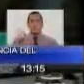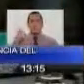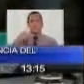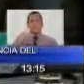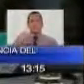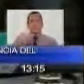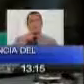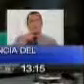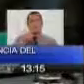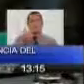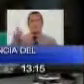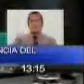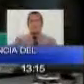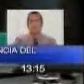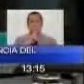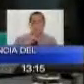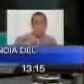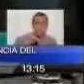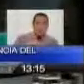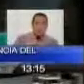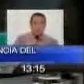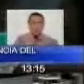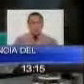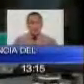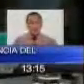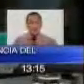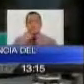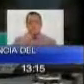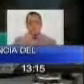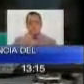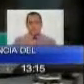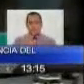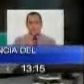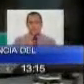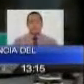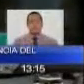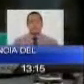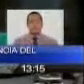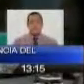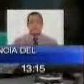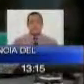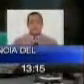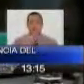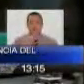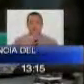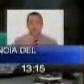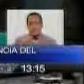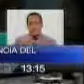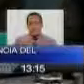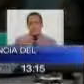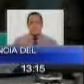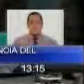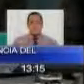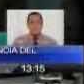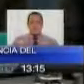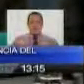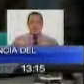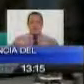la piedra, escondiéndose, no dar la cara y, repito, manipular